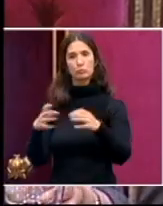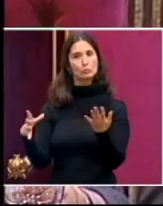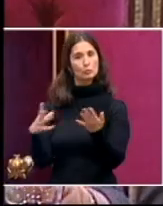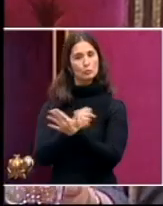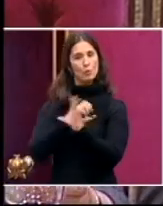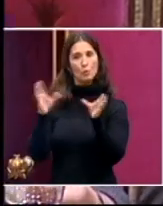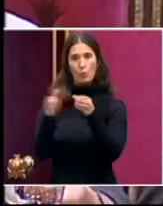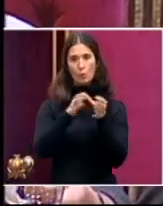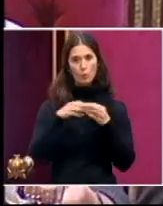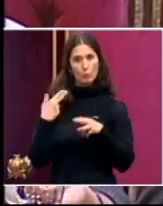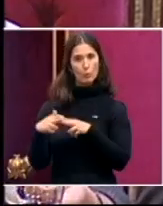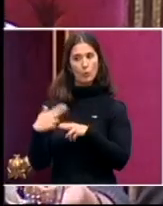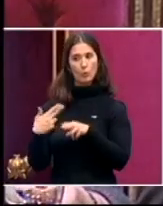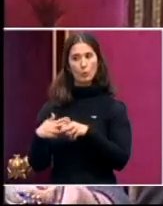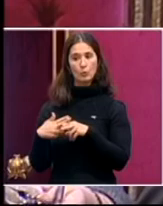grupos políticos,